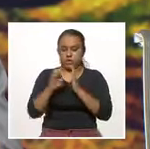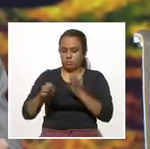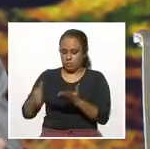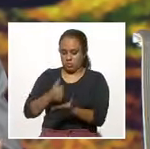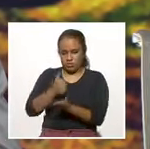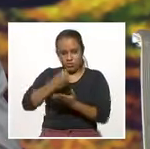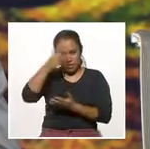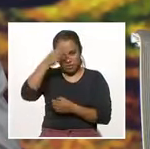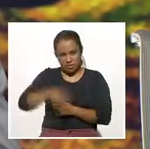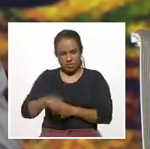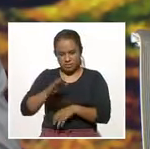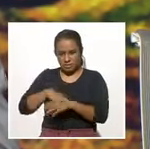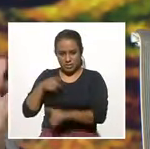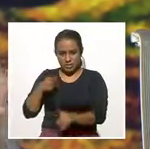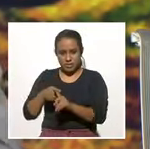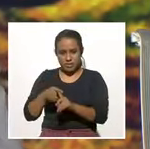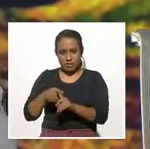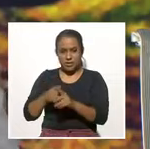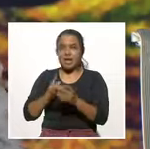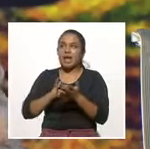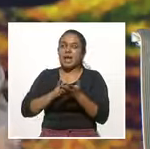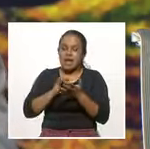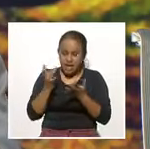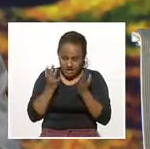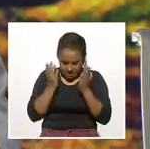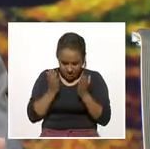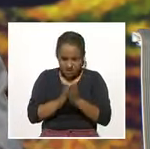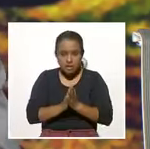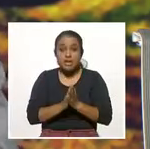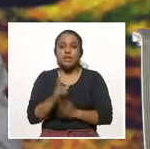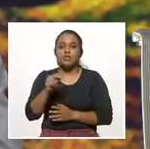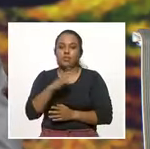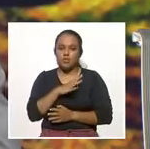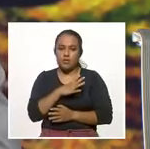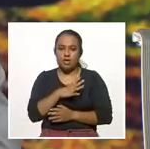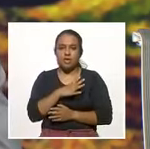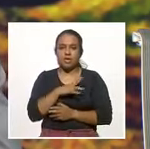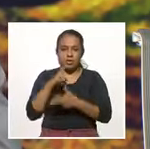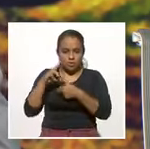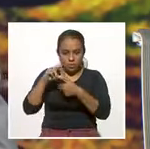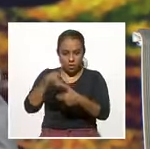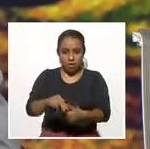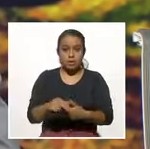México particularmente, gracias, no tenemos huracanes. Sin embargo,